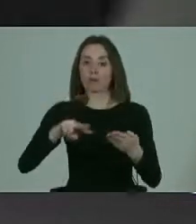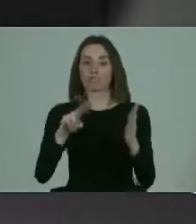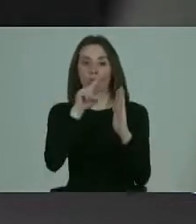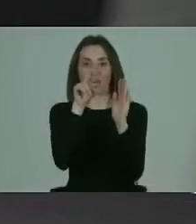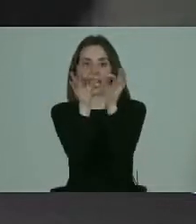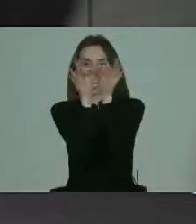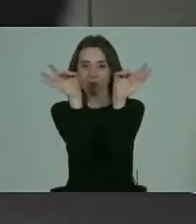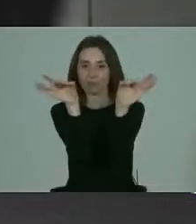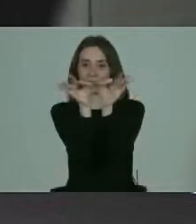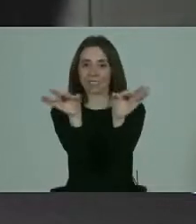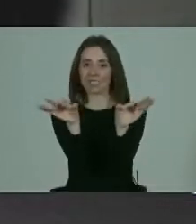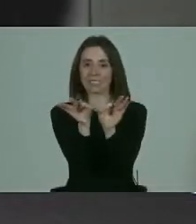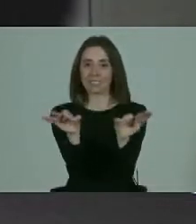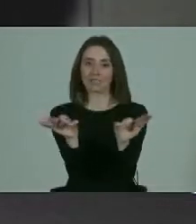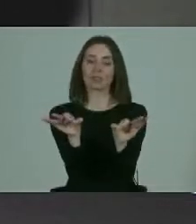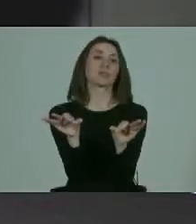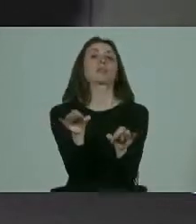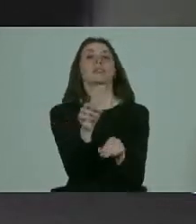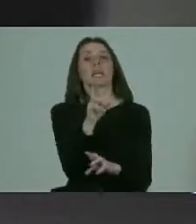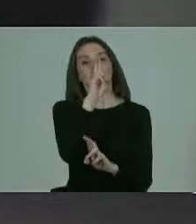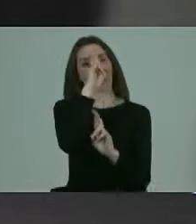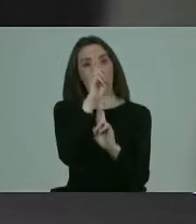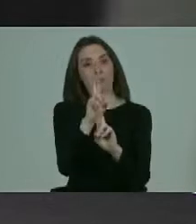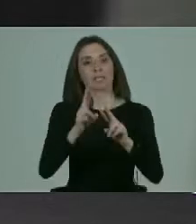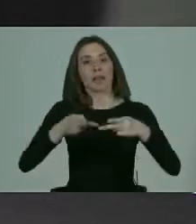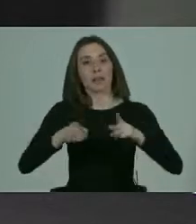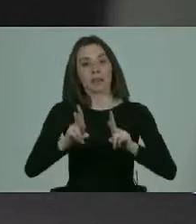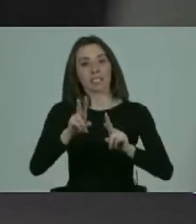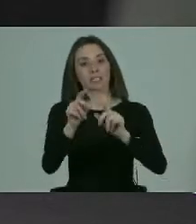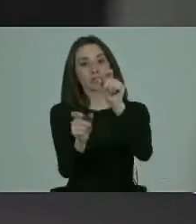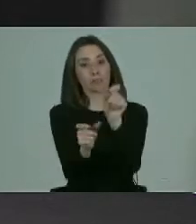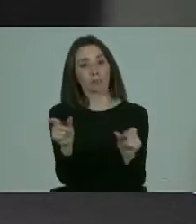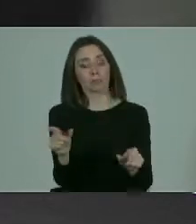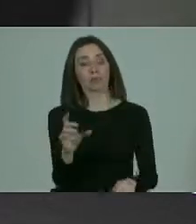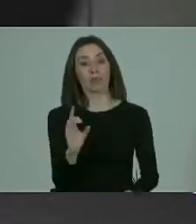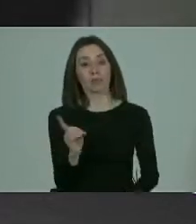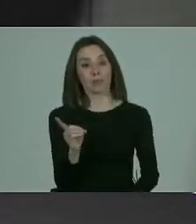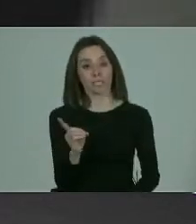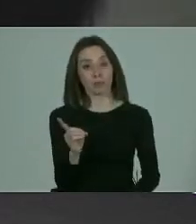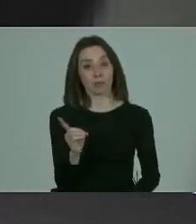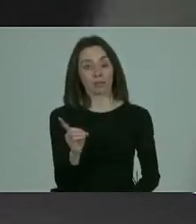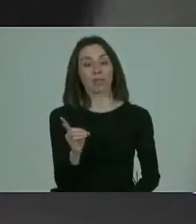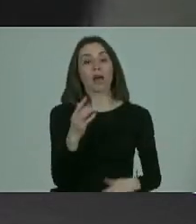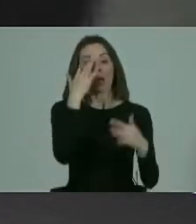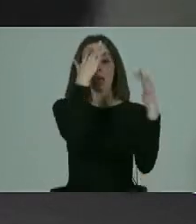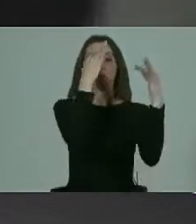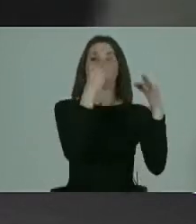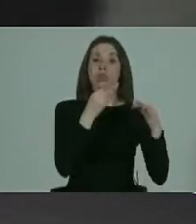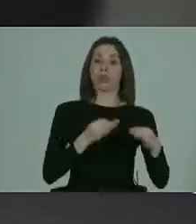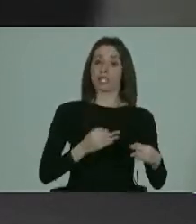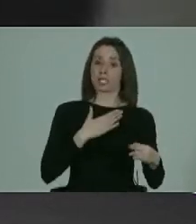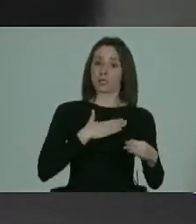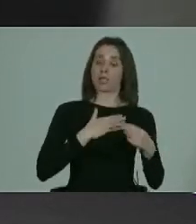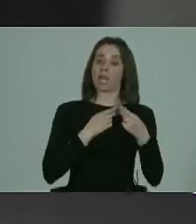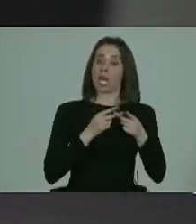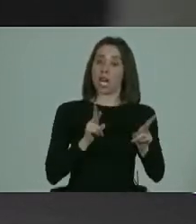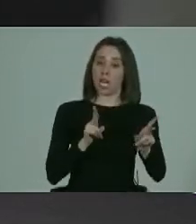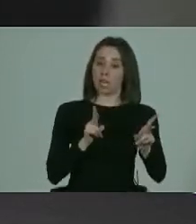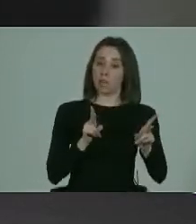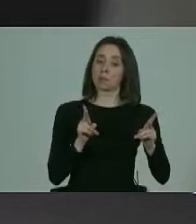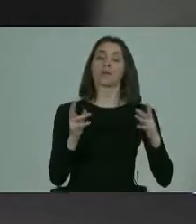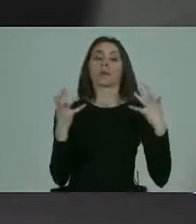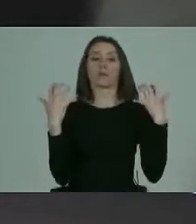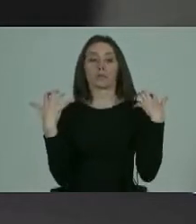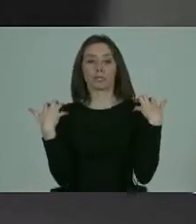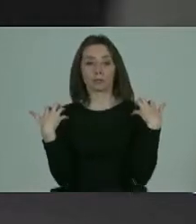textualmente se respete el derecho de las personas con discapacidad a decidir libremente y de manera responsable